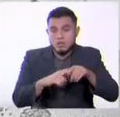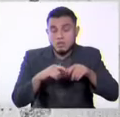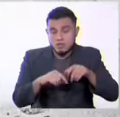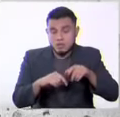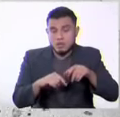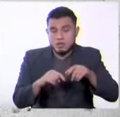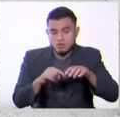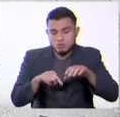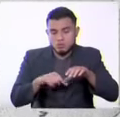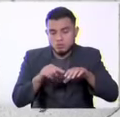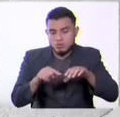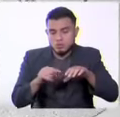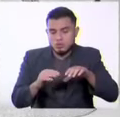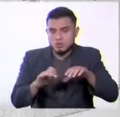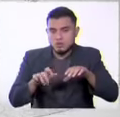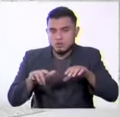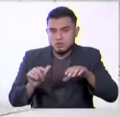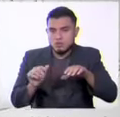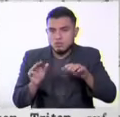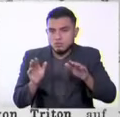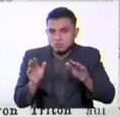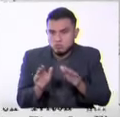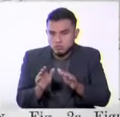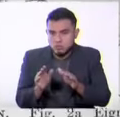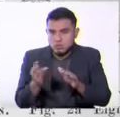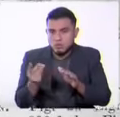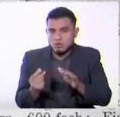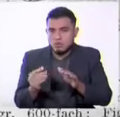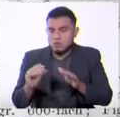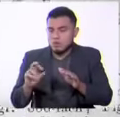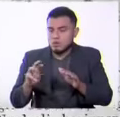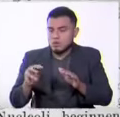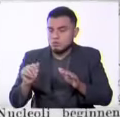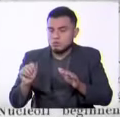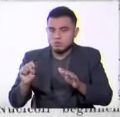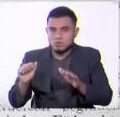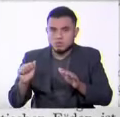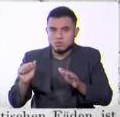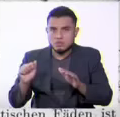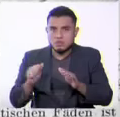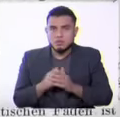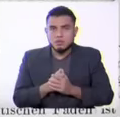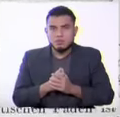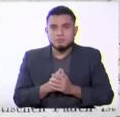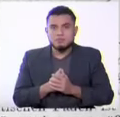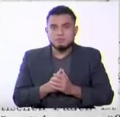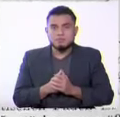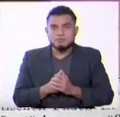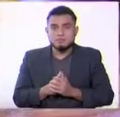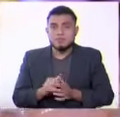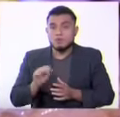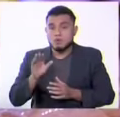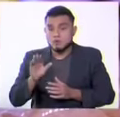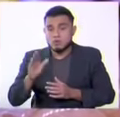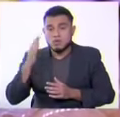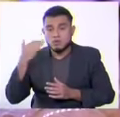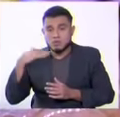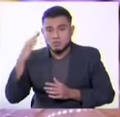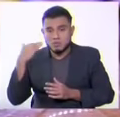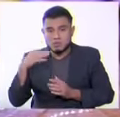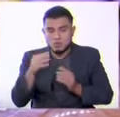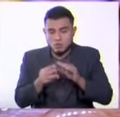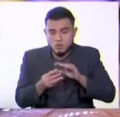celular durante la reducción del número de cromosomas en la meiosis. Sus experimentos con huevos